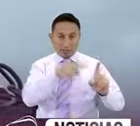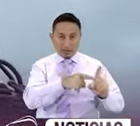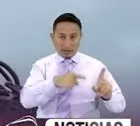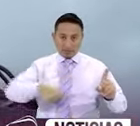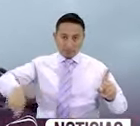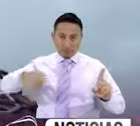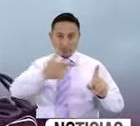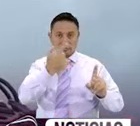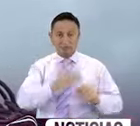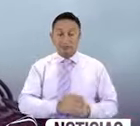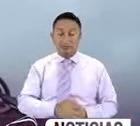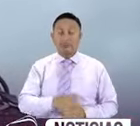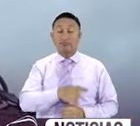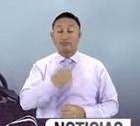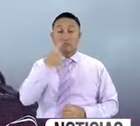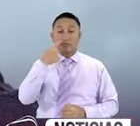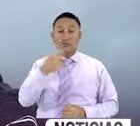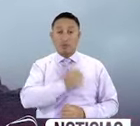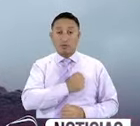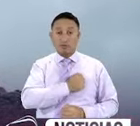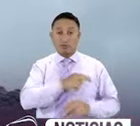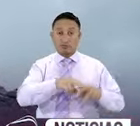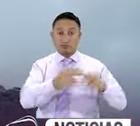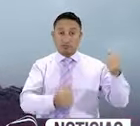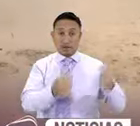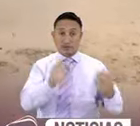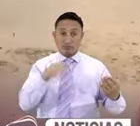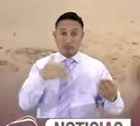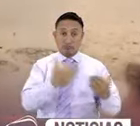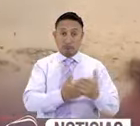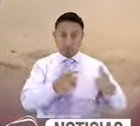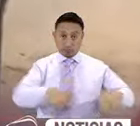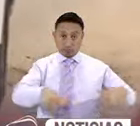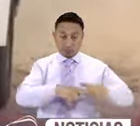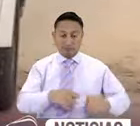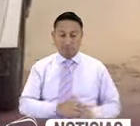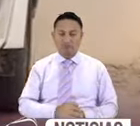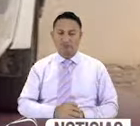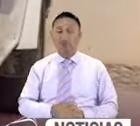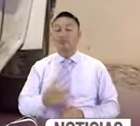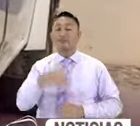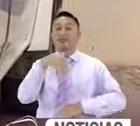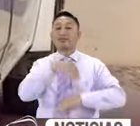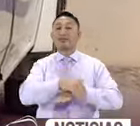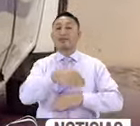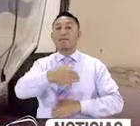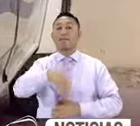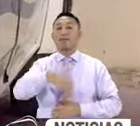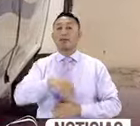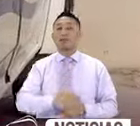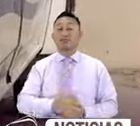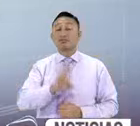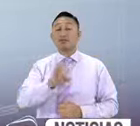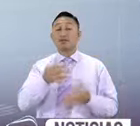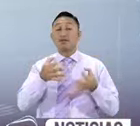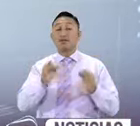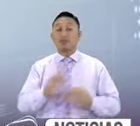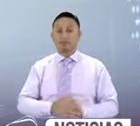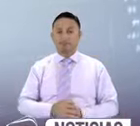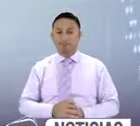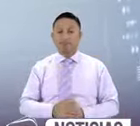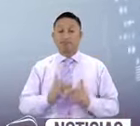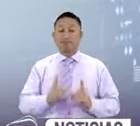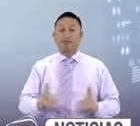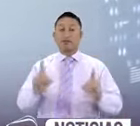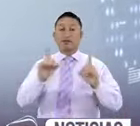y propietario de este taxi pues llega al lugar. El crimen se registró la tarde de este miércoles 7 de febrero. Según datos preliminares,